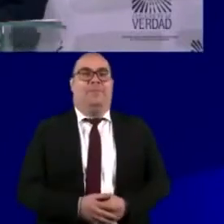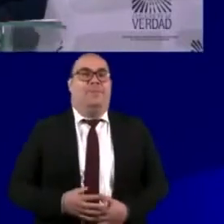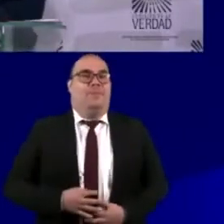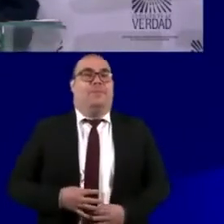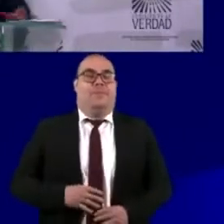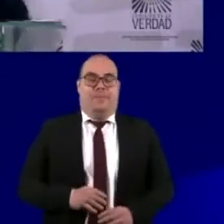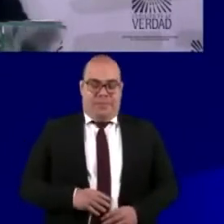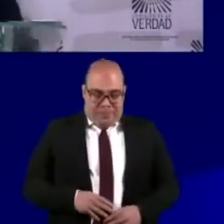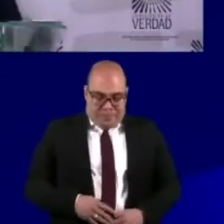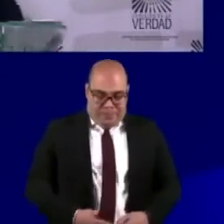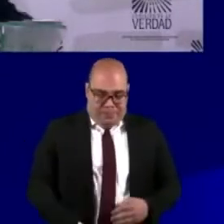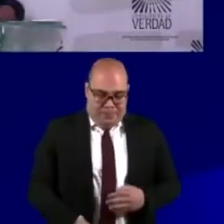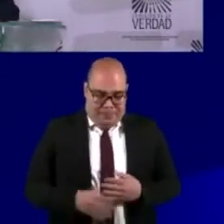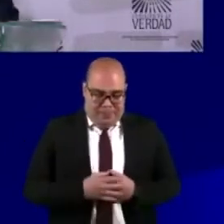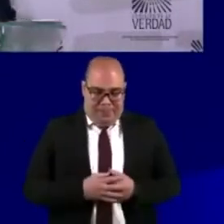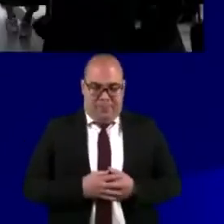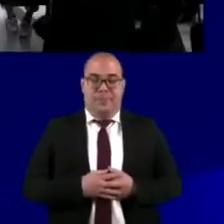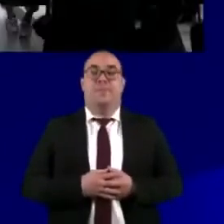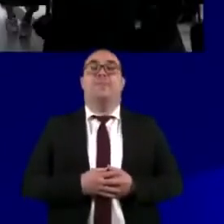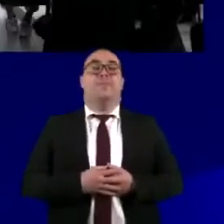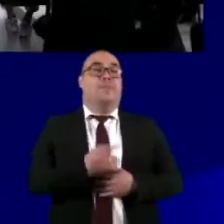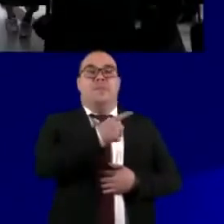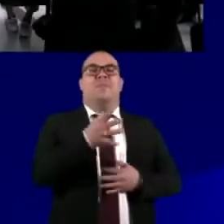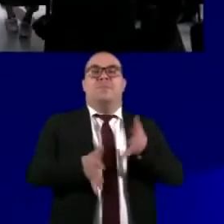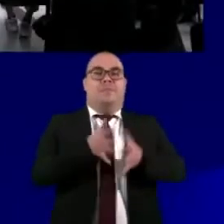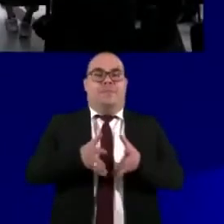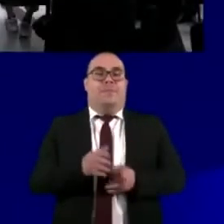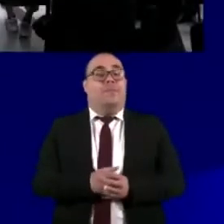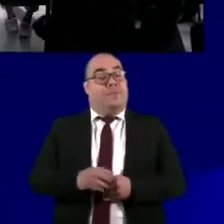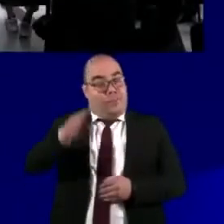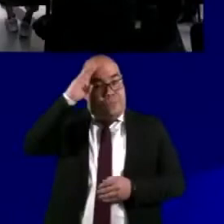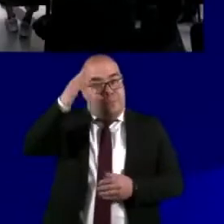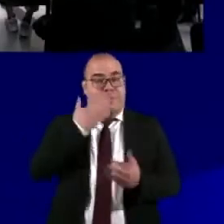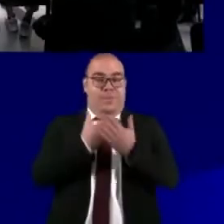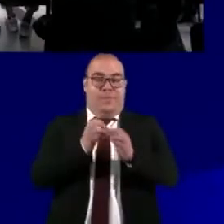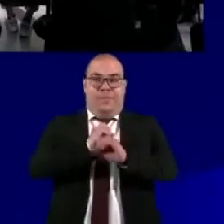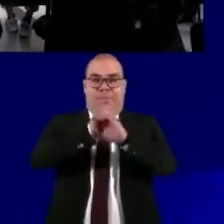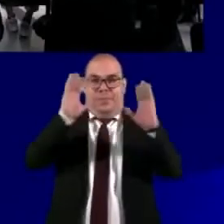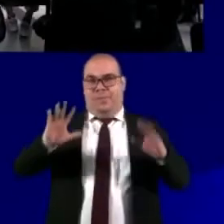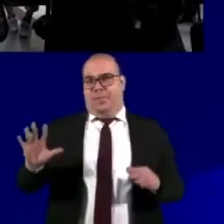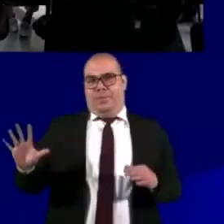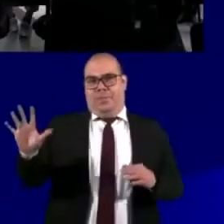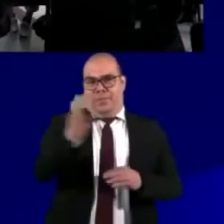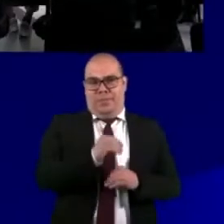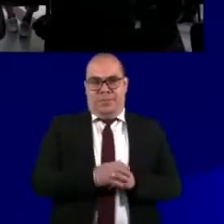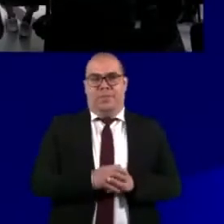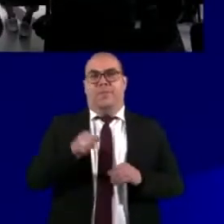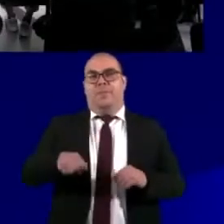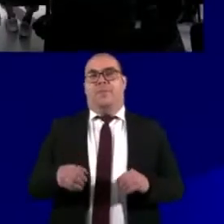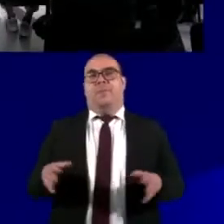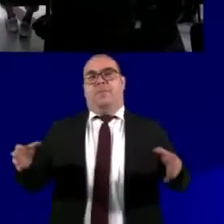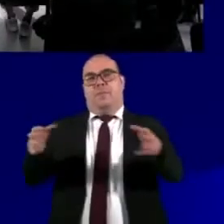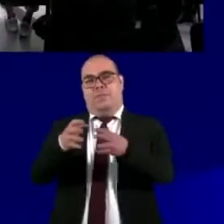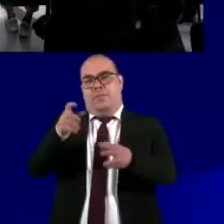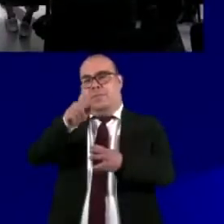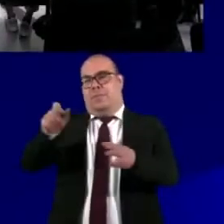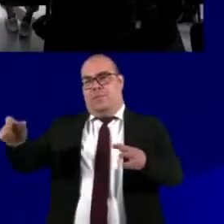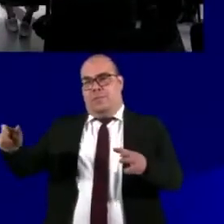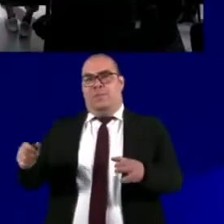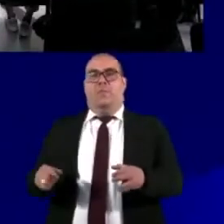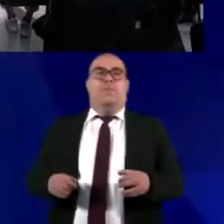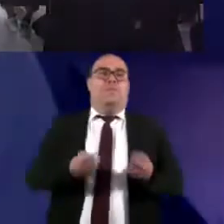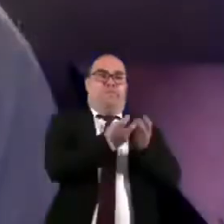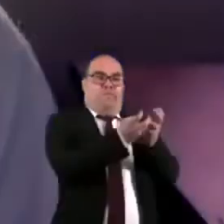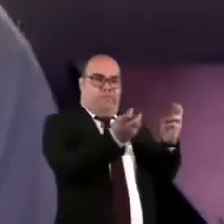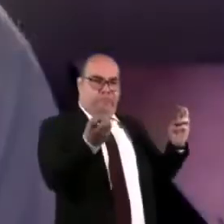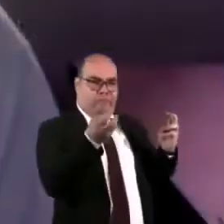Bueno, muy buenos días para todos, toda la comisión, los comisionados, integrantes